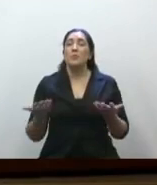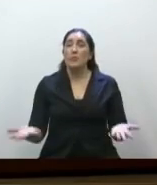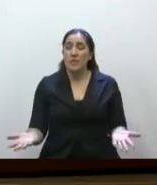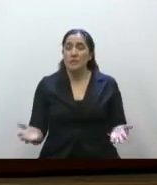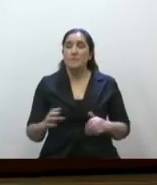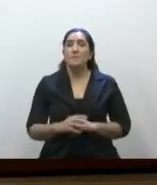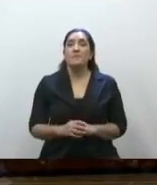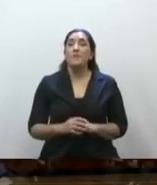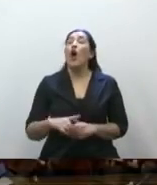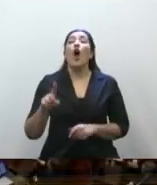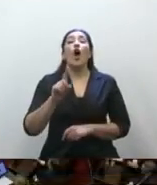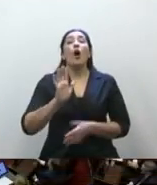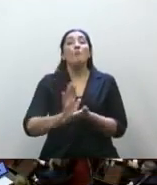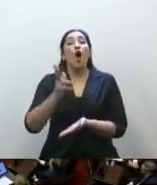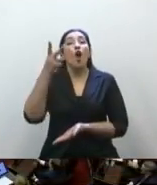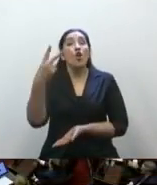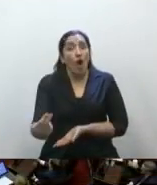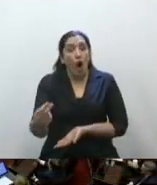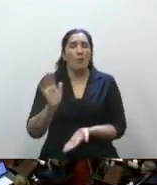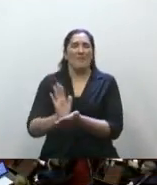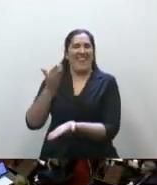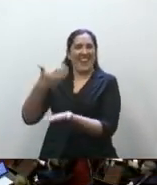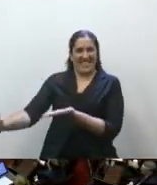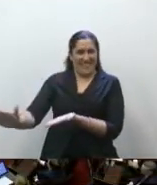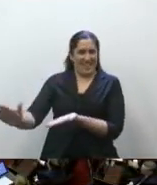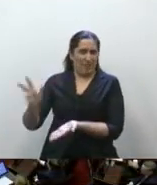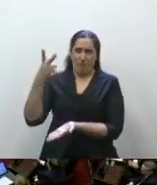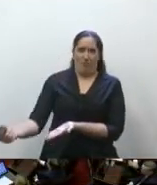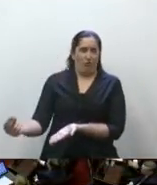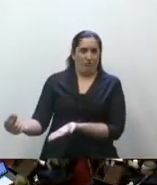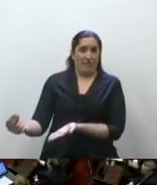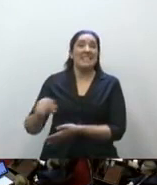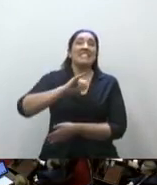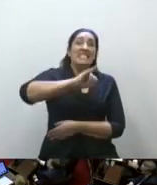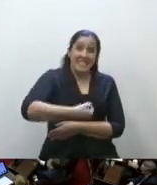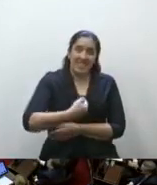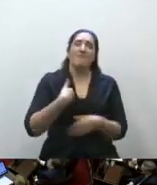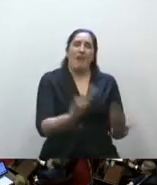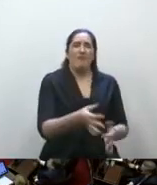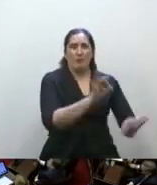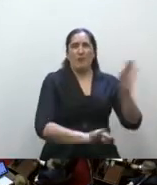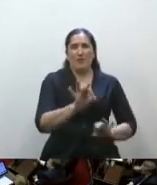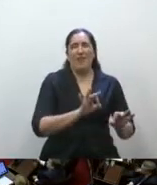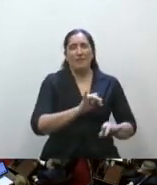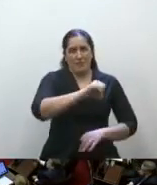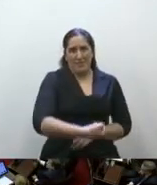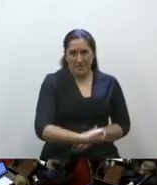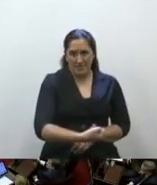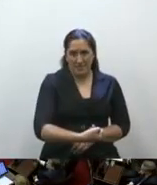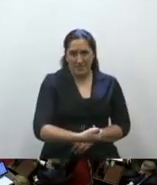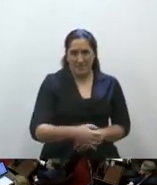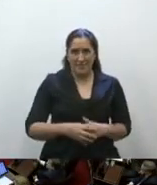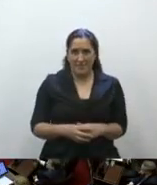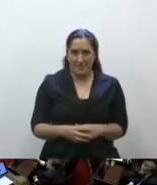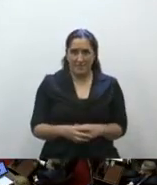Bueno, el no es el rechazo y el sí es la aceptación. Bueno, vamos a poner de